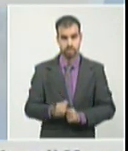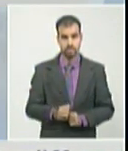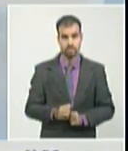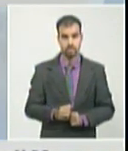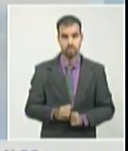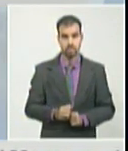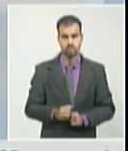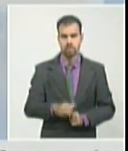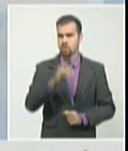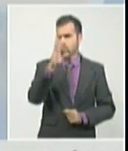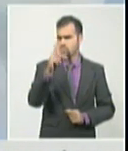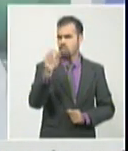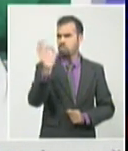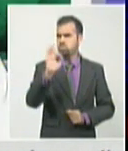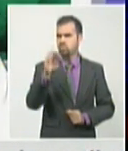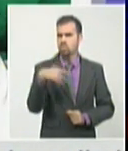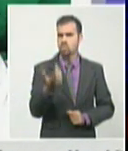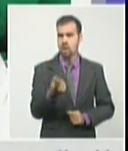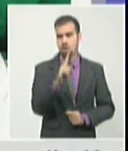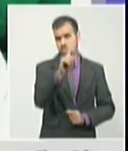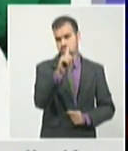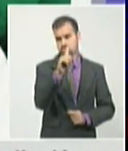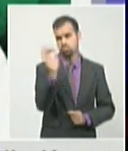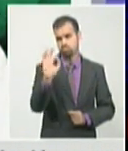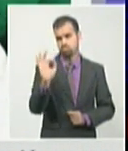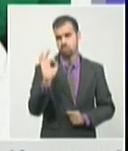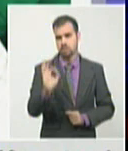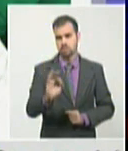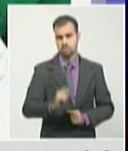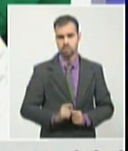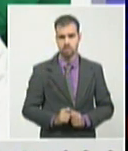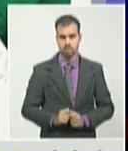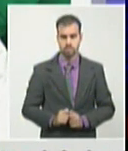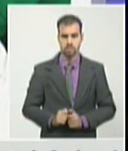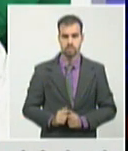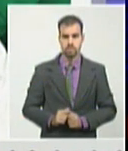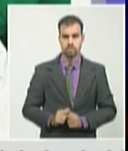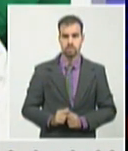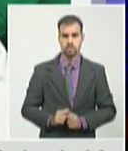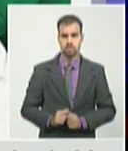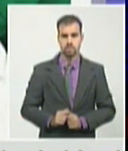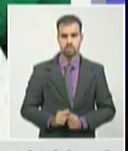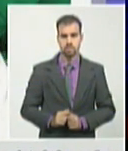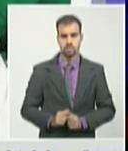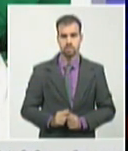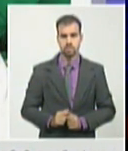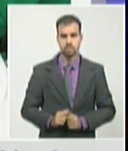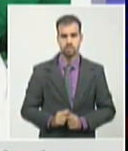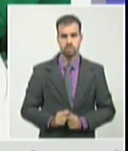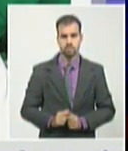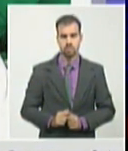de un 1 por ciento que como también siempre reflejamos